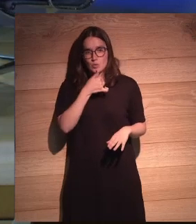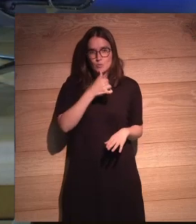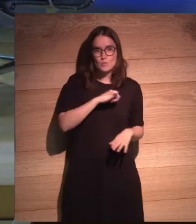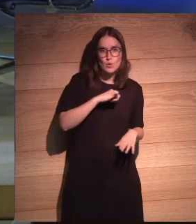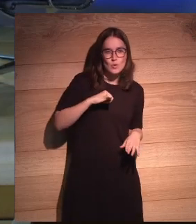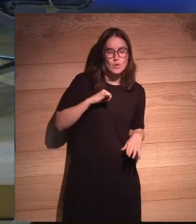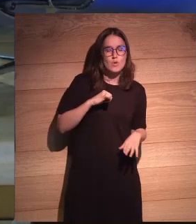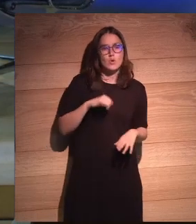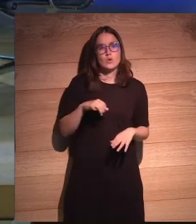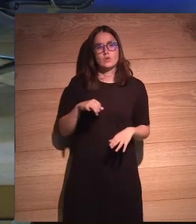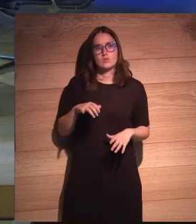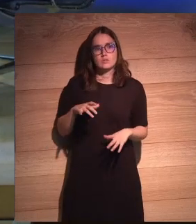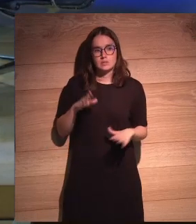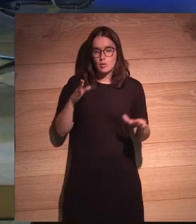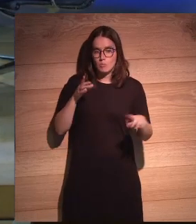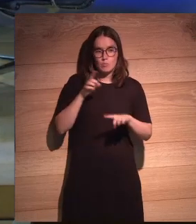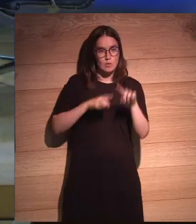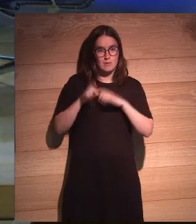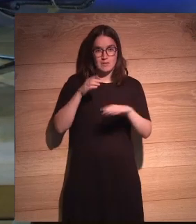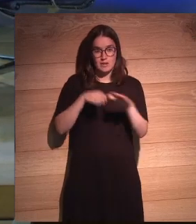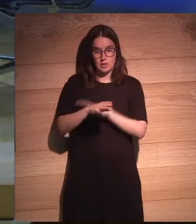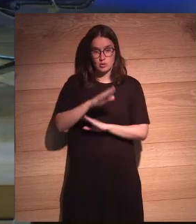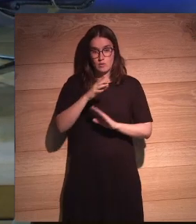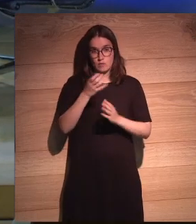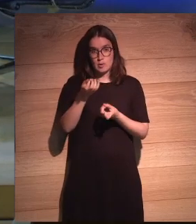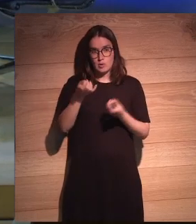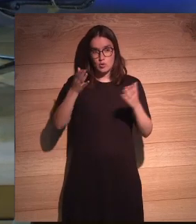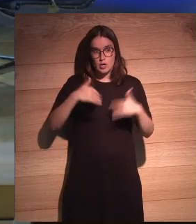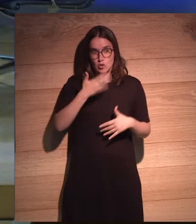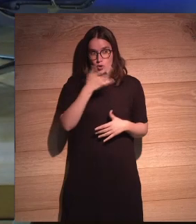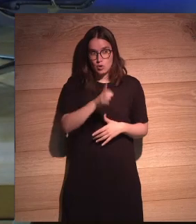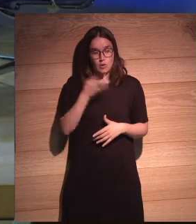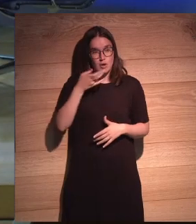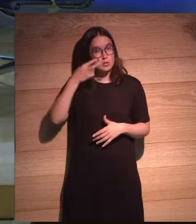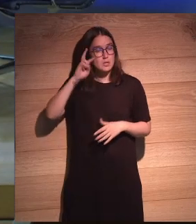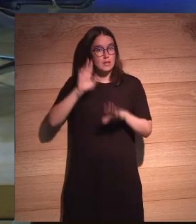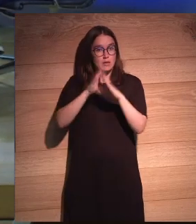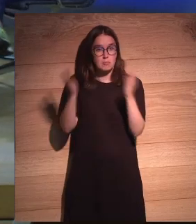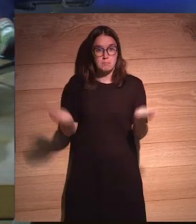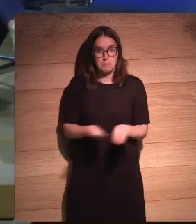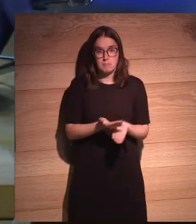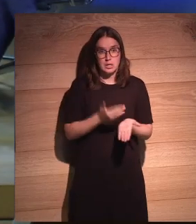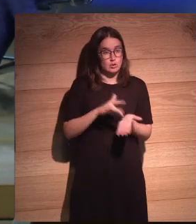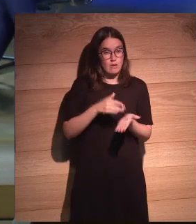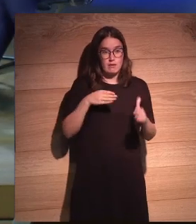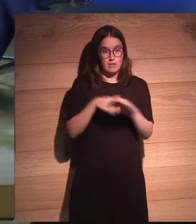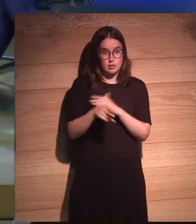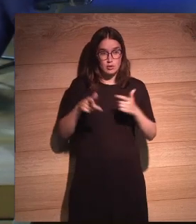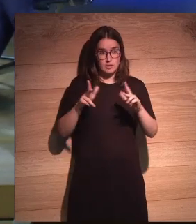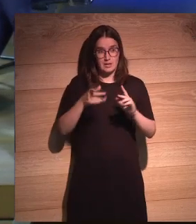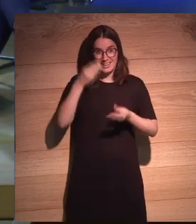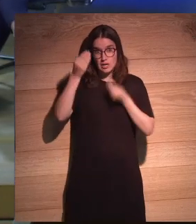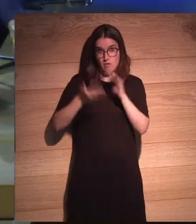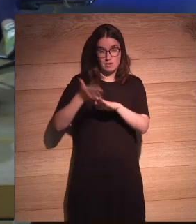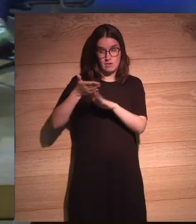decir, que no tienes un problema de acceso a información. No conozco ninguna experiencia internacional que estén dando acceso. Creo